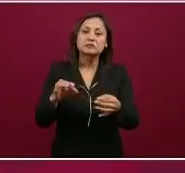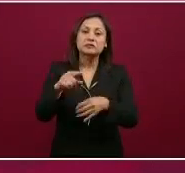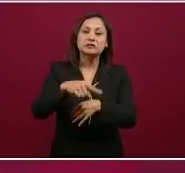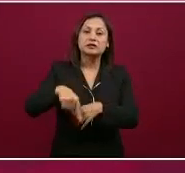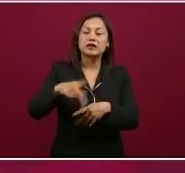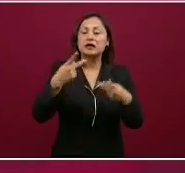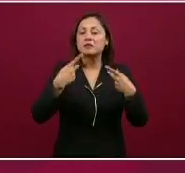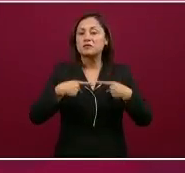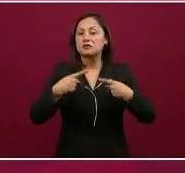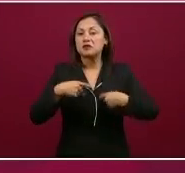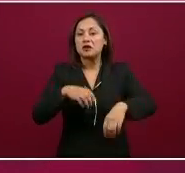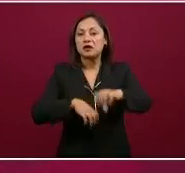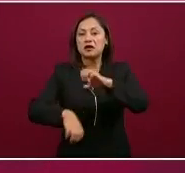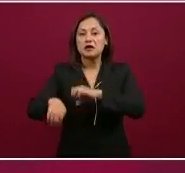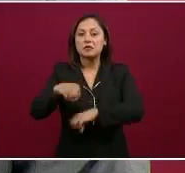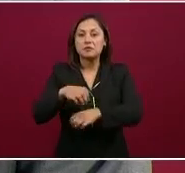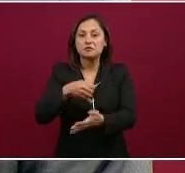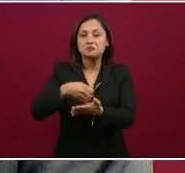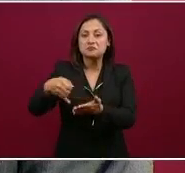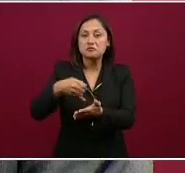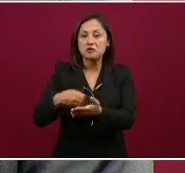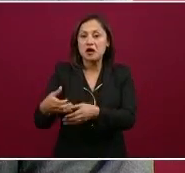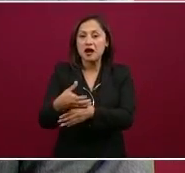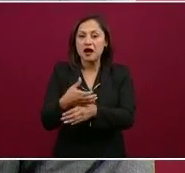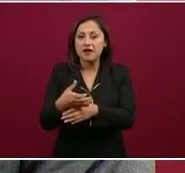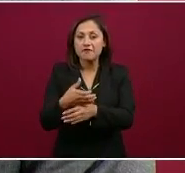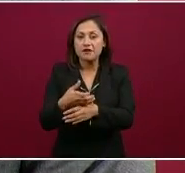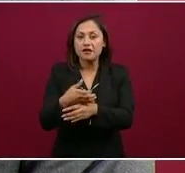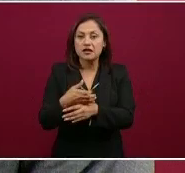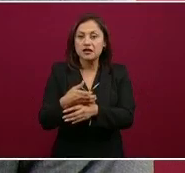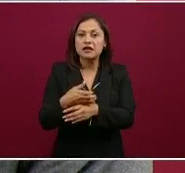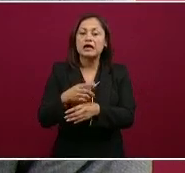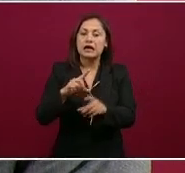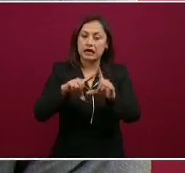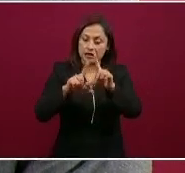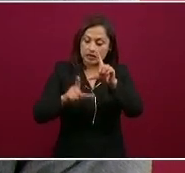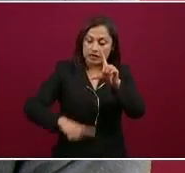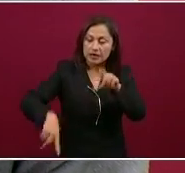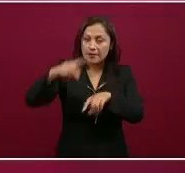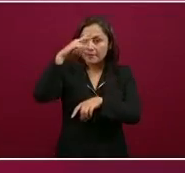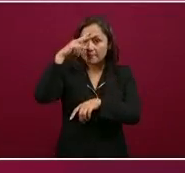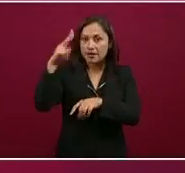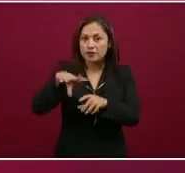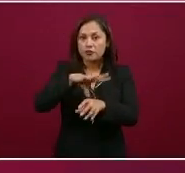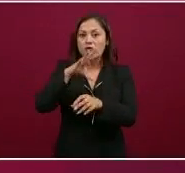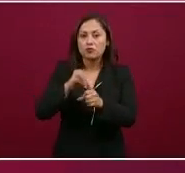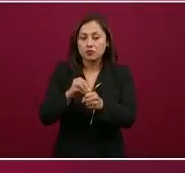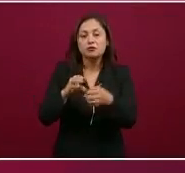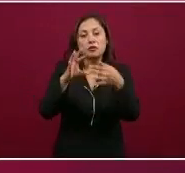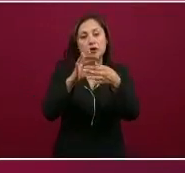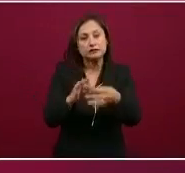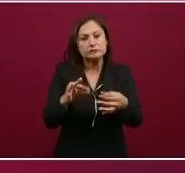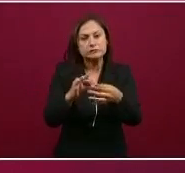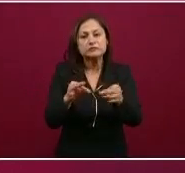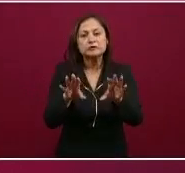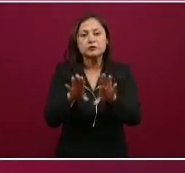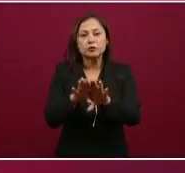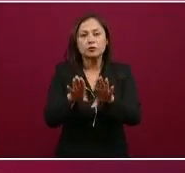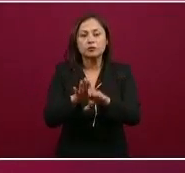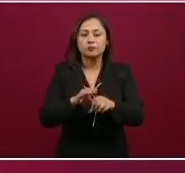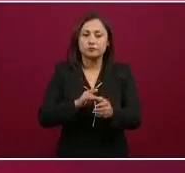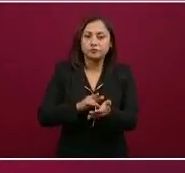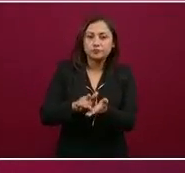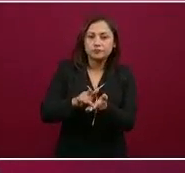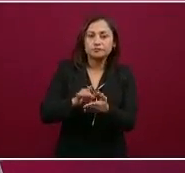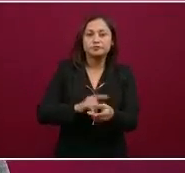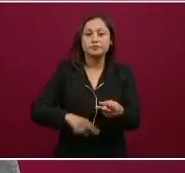café de todo el país. Y en Yanga